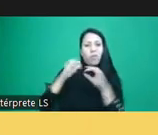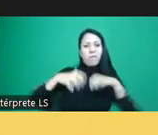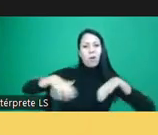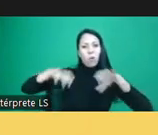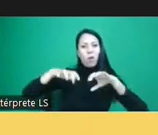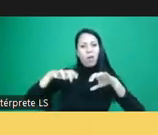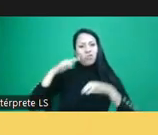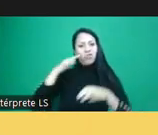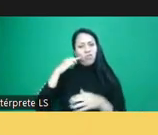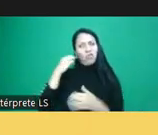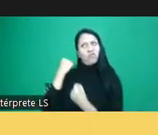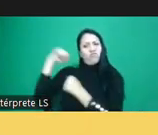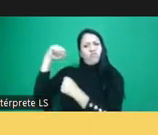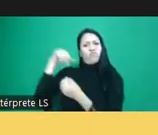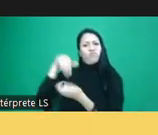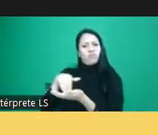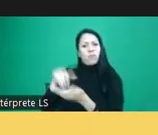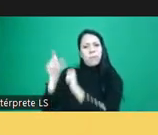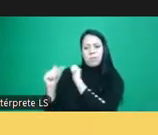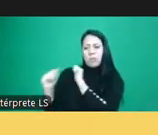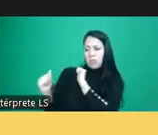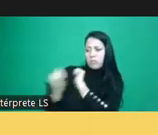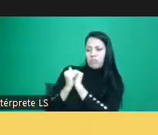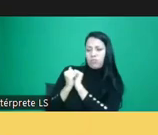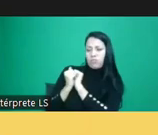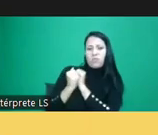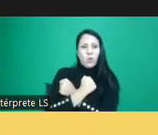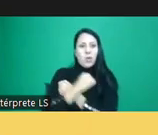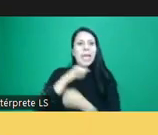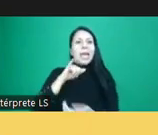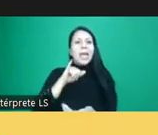Ese es mi ejercicio de cartografía.